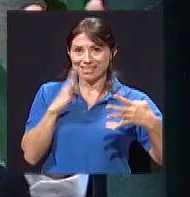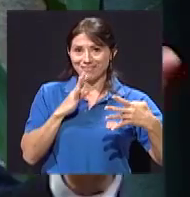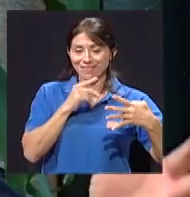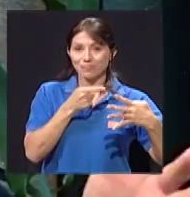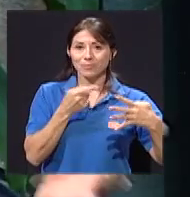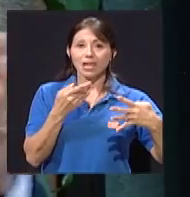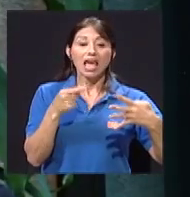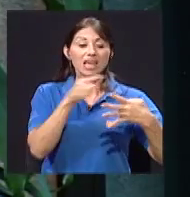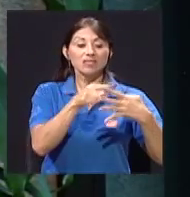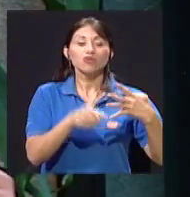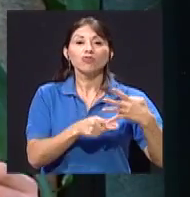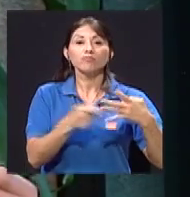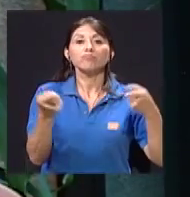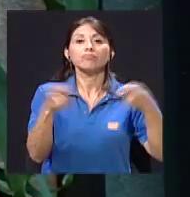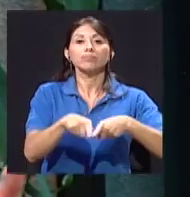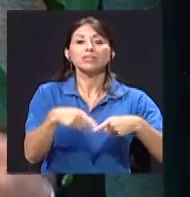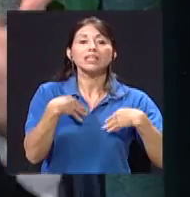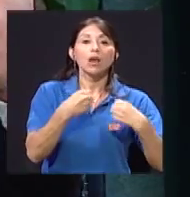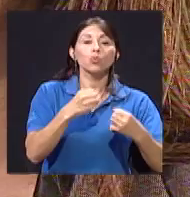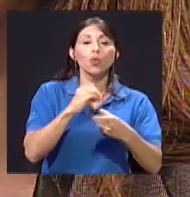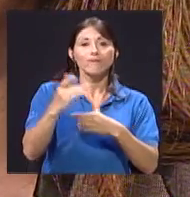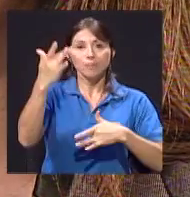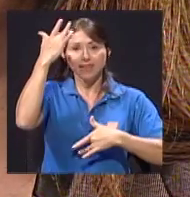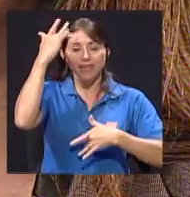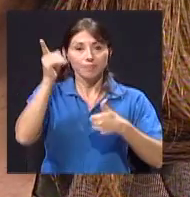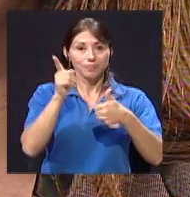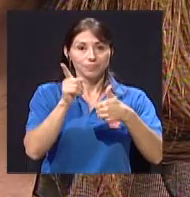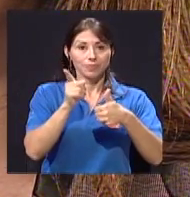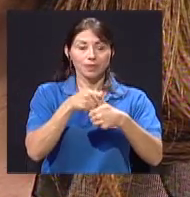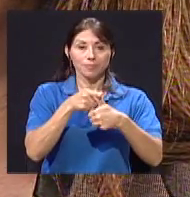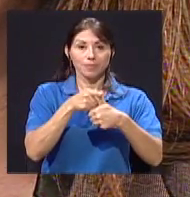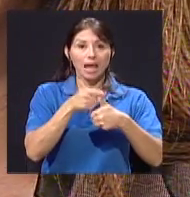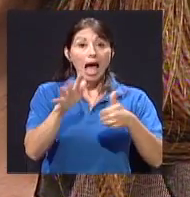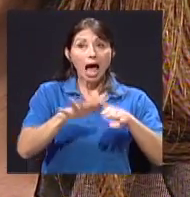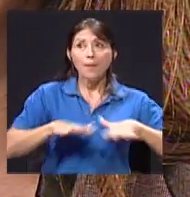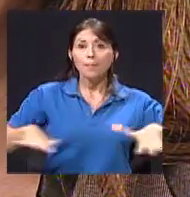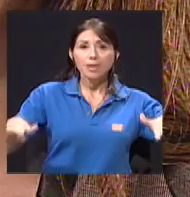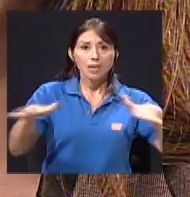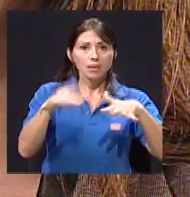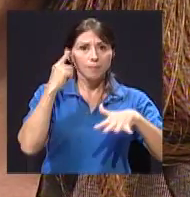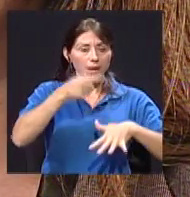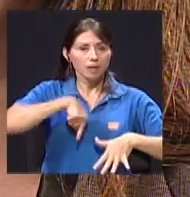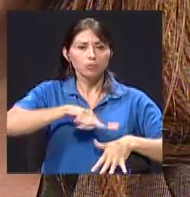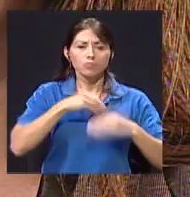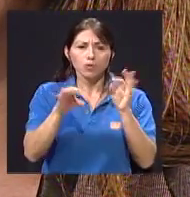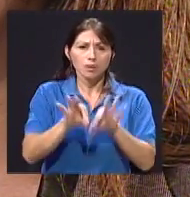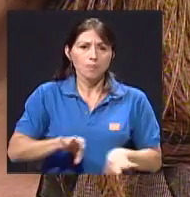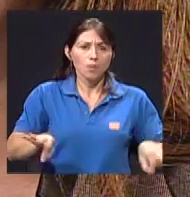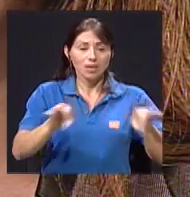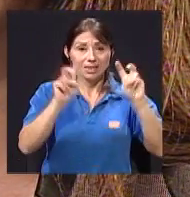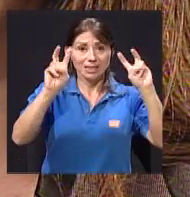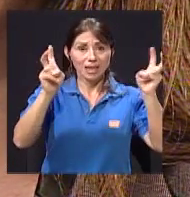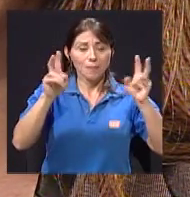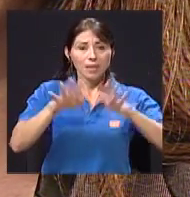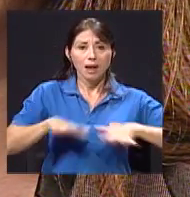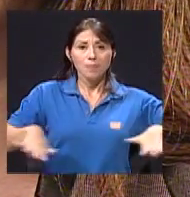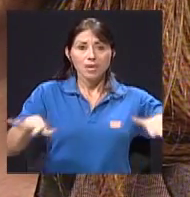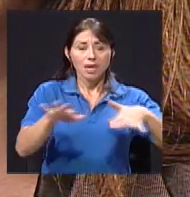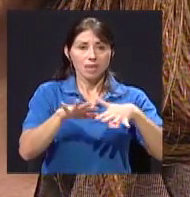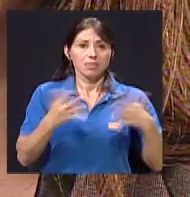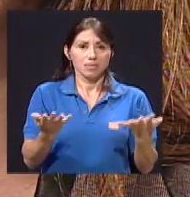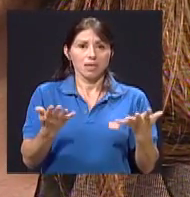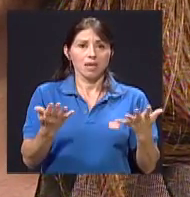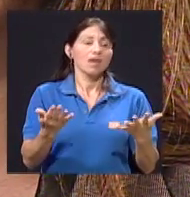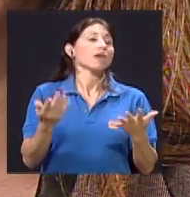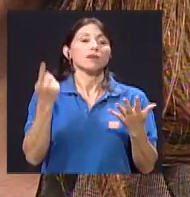determinan la salud o la enfermedad de las poblaciones. El ambiente, claro. Para nosotros es sumamente importante el tema del ambiente, y hay políticas relacionadas con